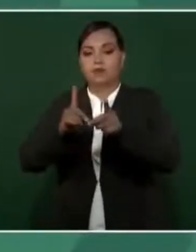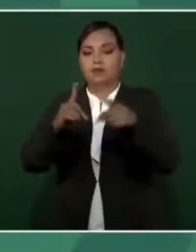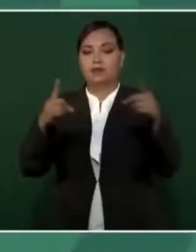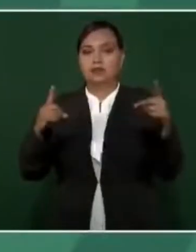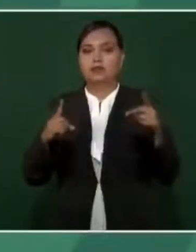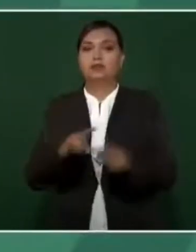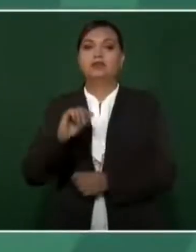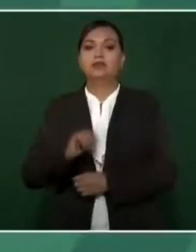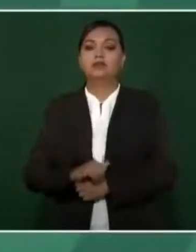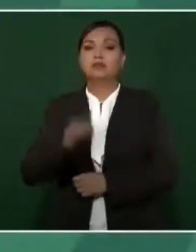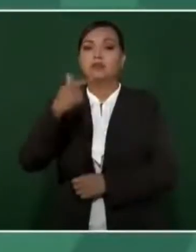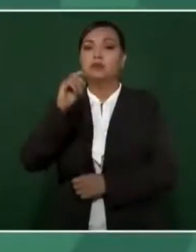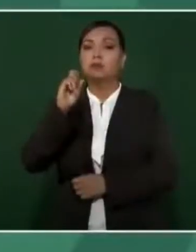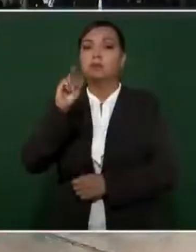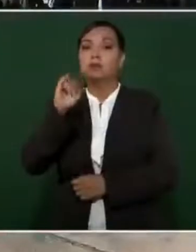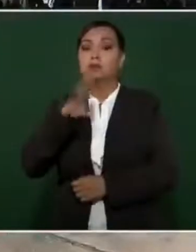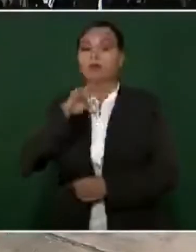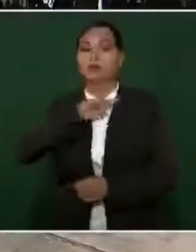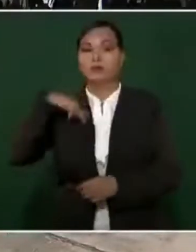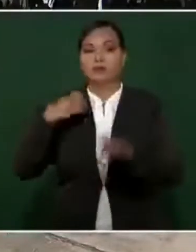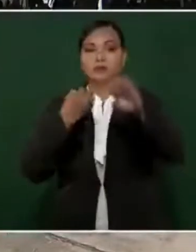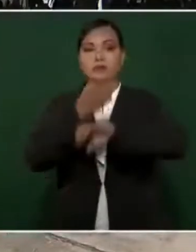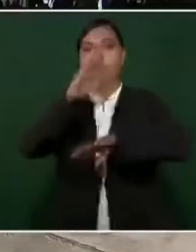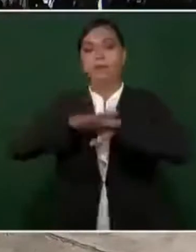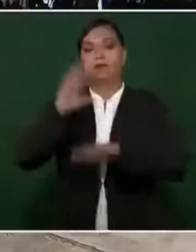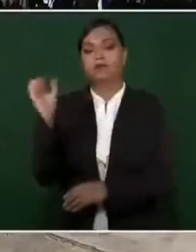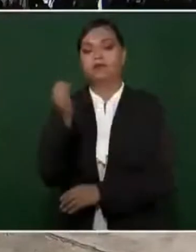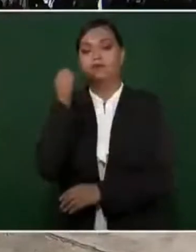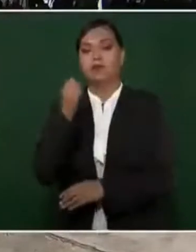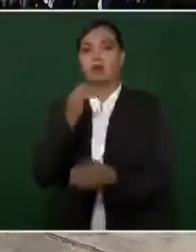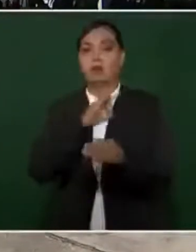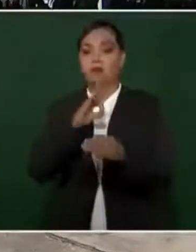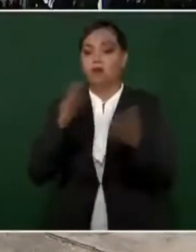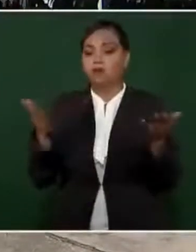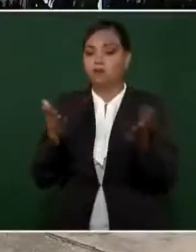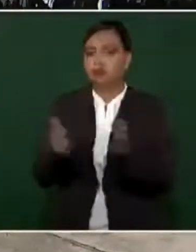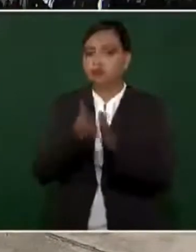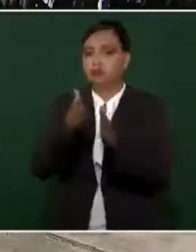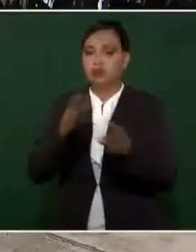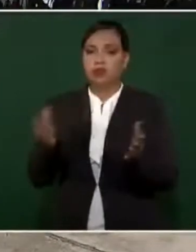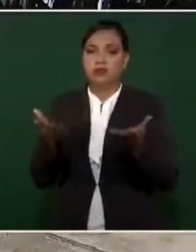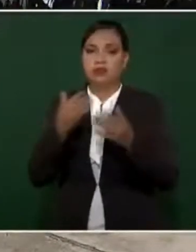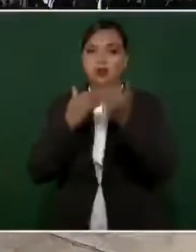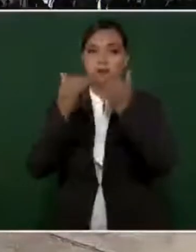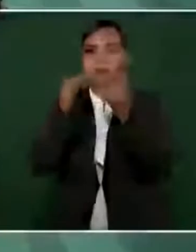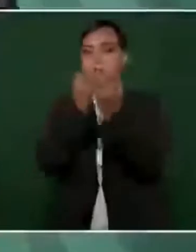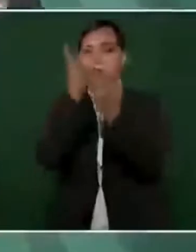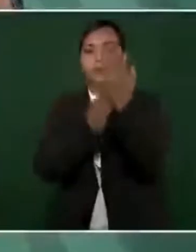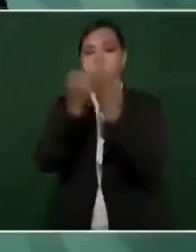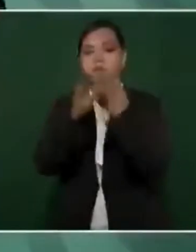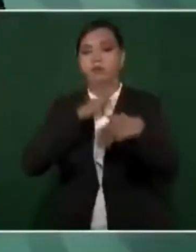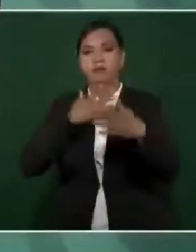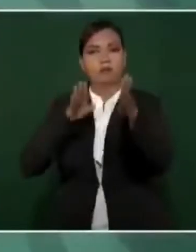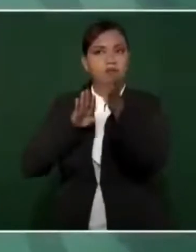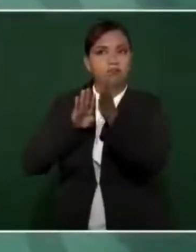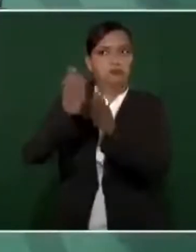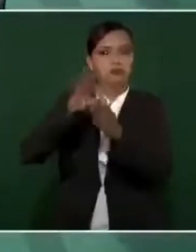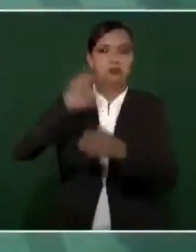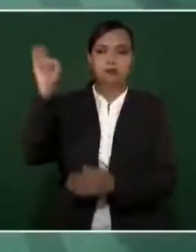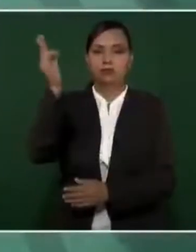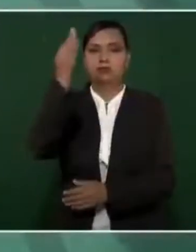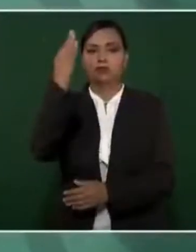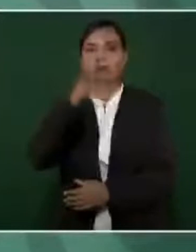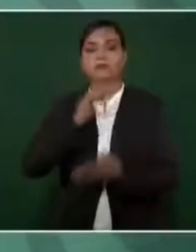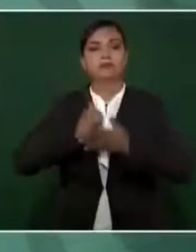nuestra entidad y fortalecería la producción de alimentos. Y esos proyectos pueden tener trascendencia federal y beneficio